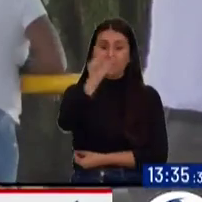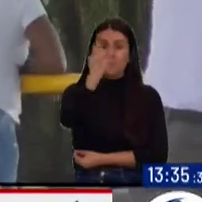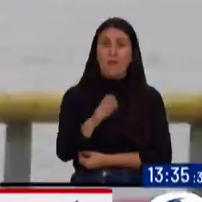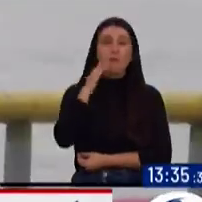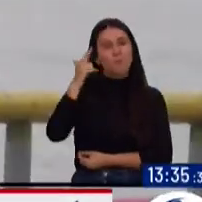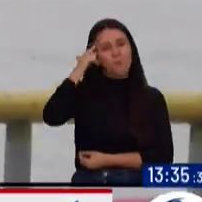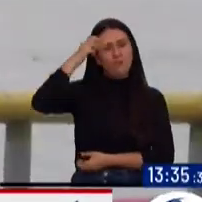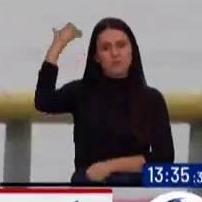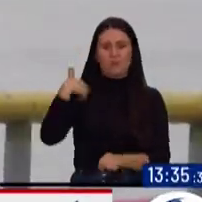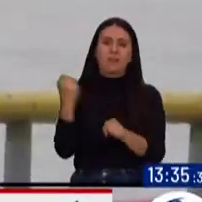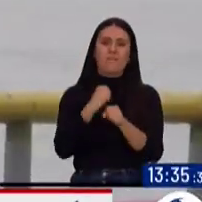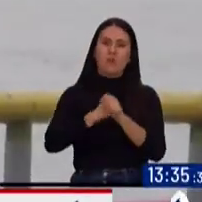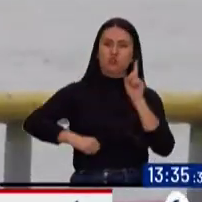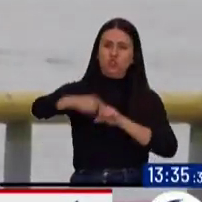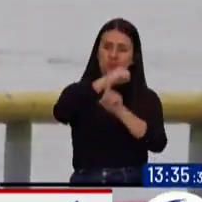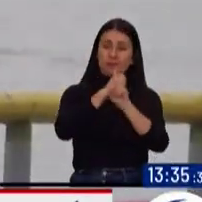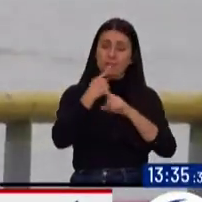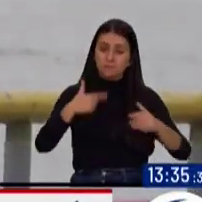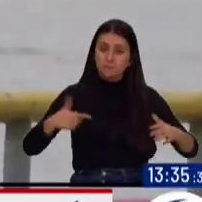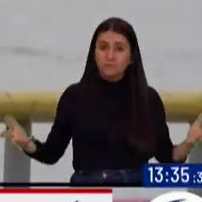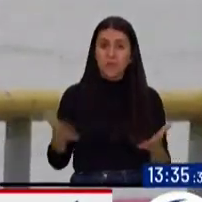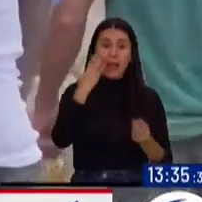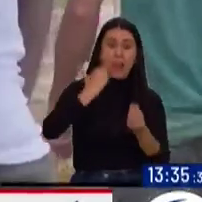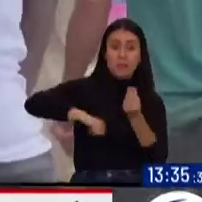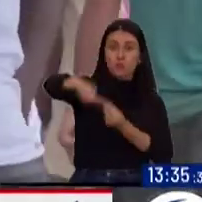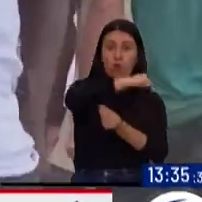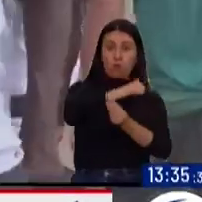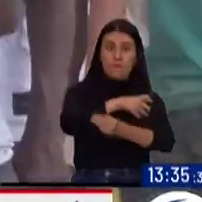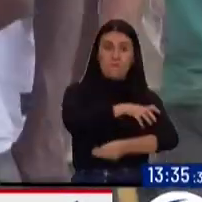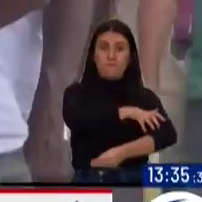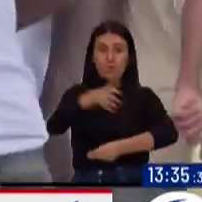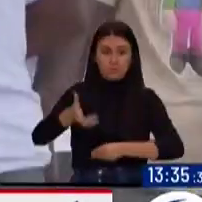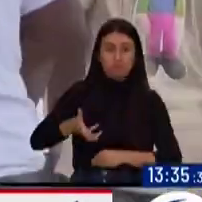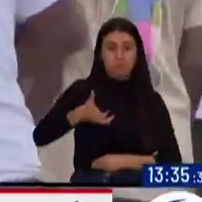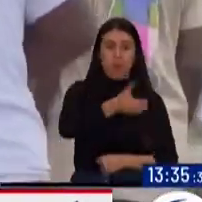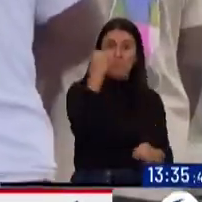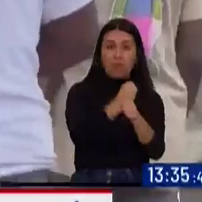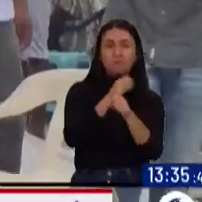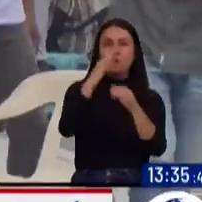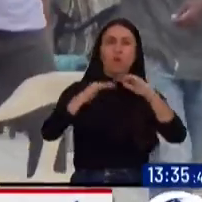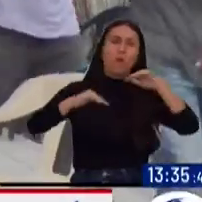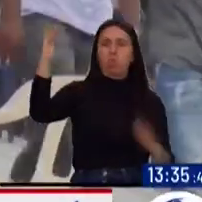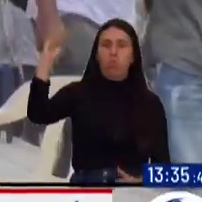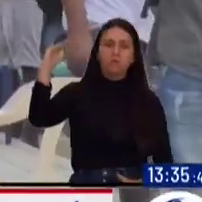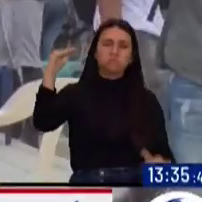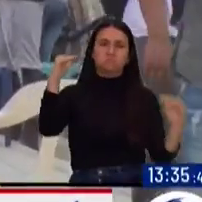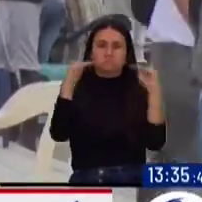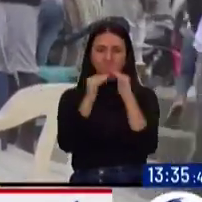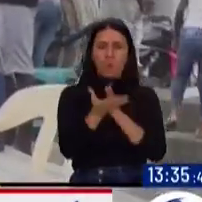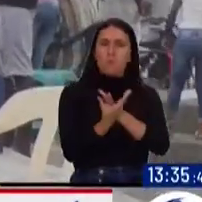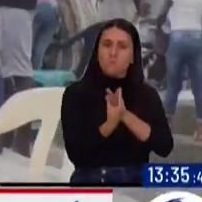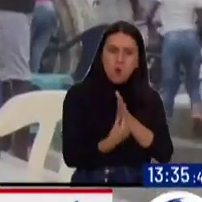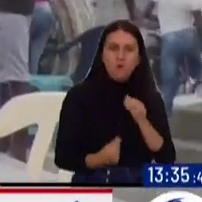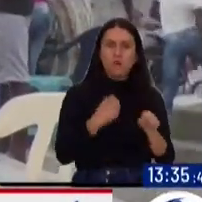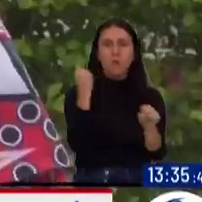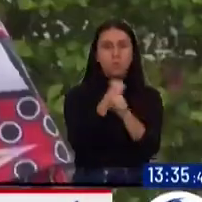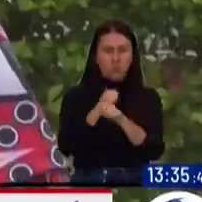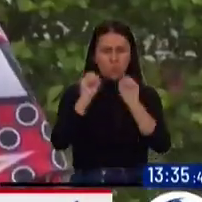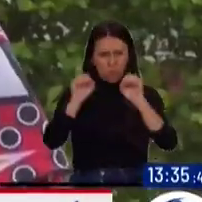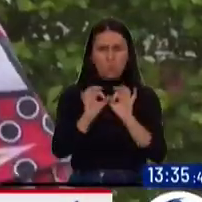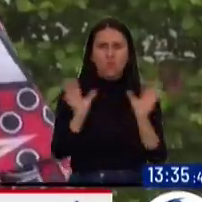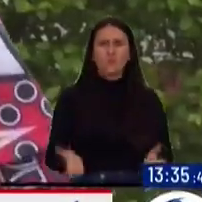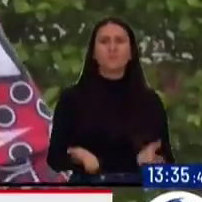Julia Hidalgo, si se fortalece el trabajo de las mujeres, se reduciría la desigualdad, el desempleo y la pobreza. A las